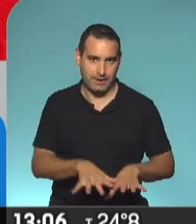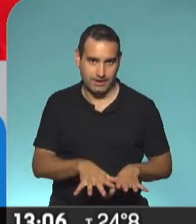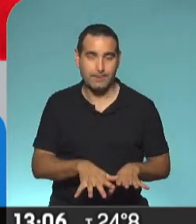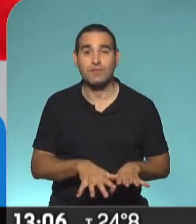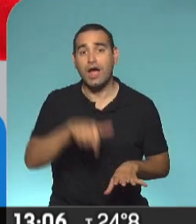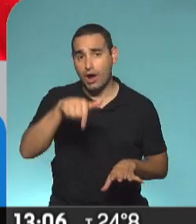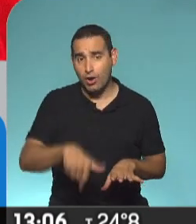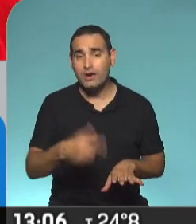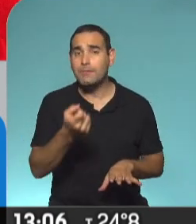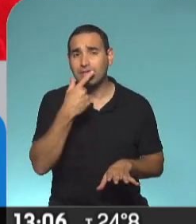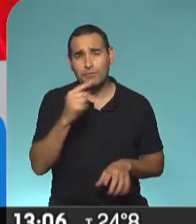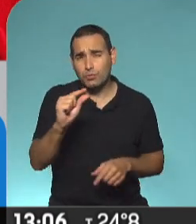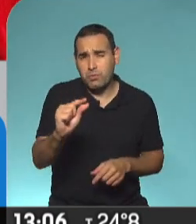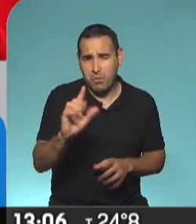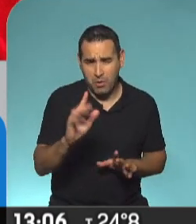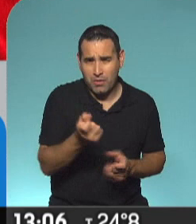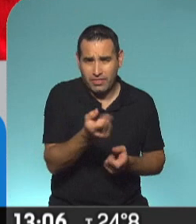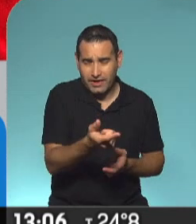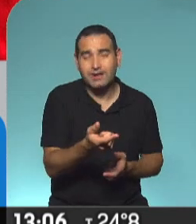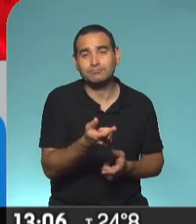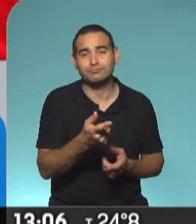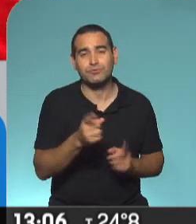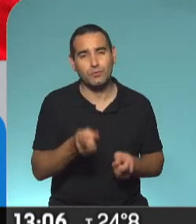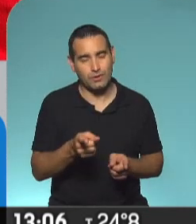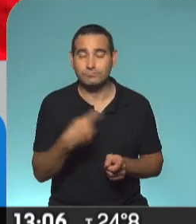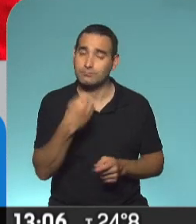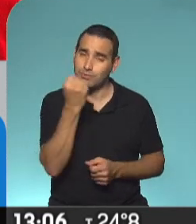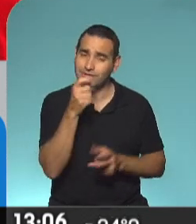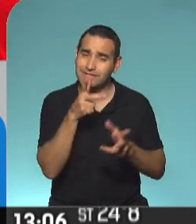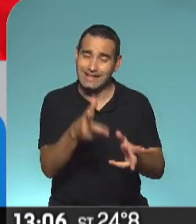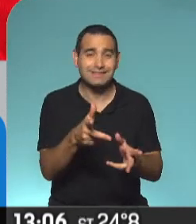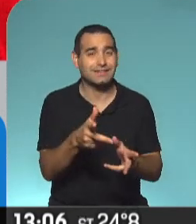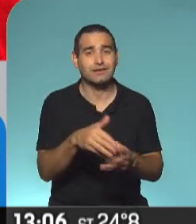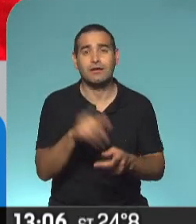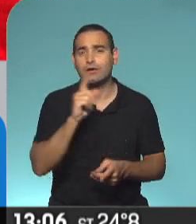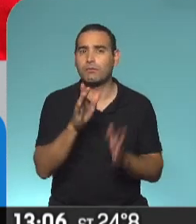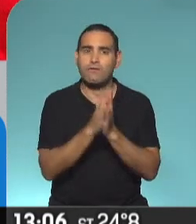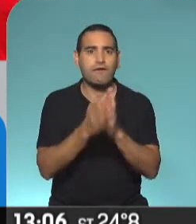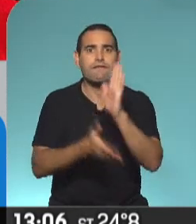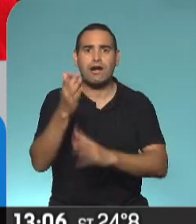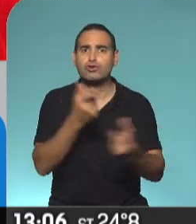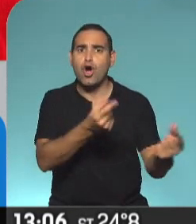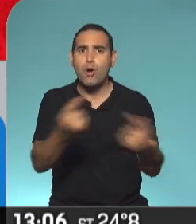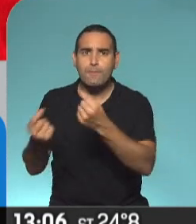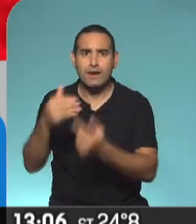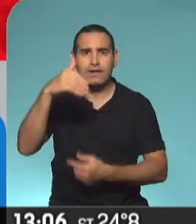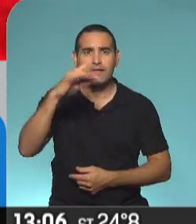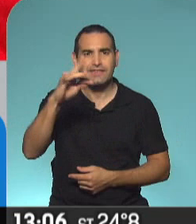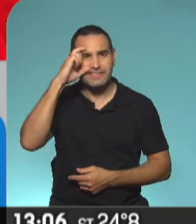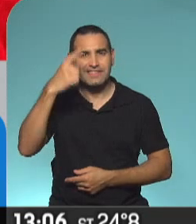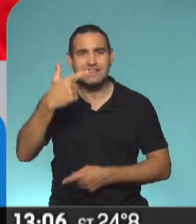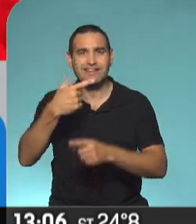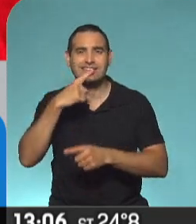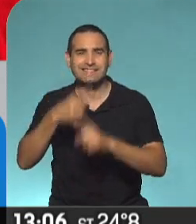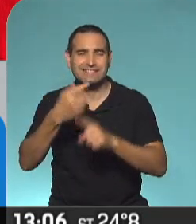que se está utilizando es muy baja, y esto es importante, nadie salga a comprar dexametasona ni a tomar